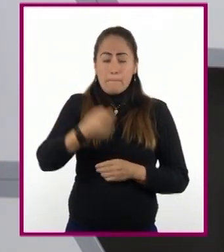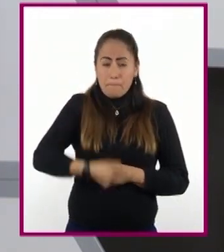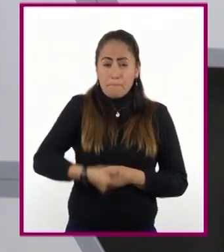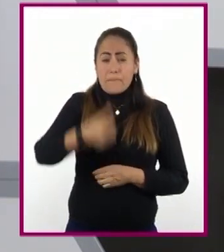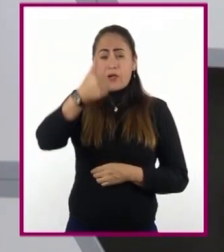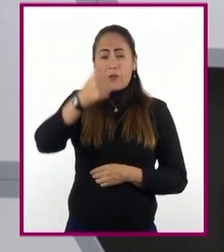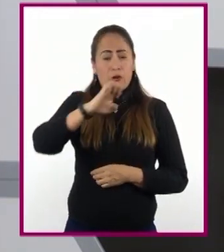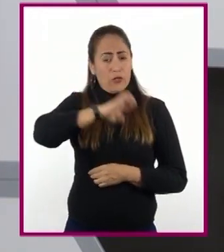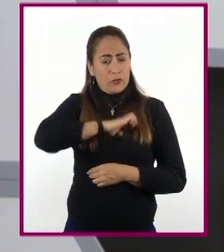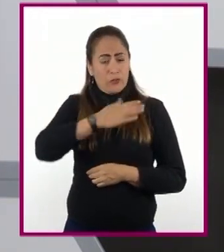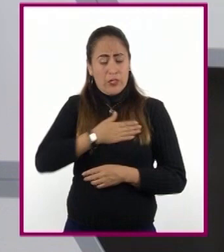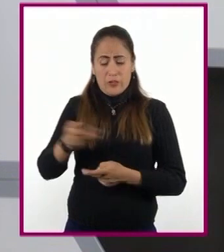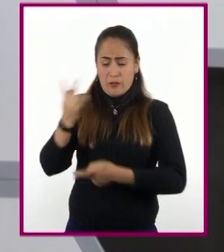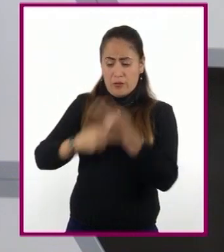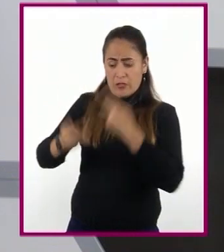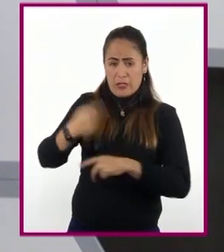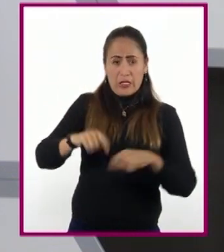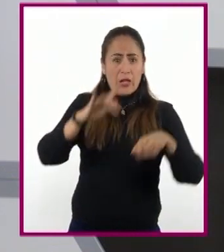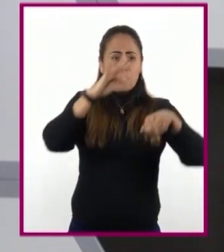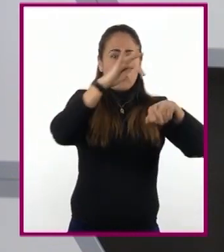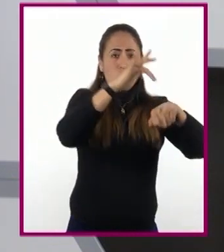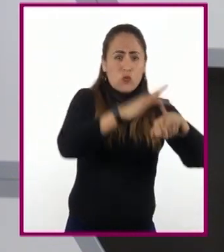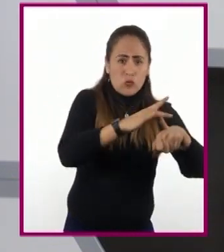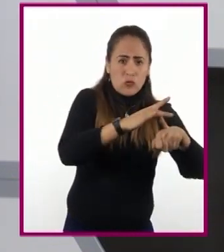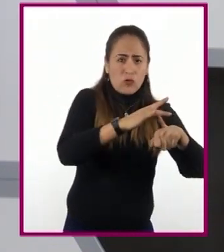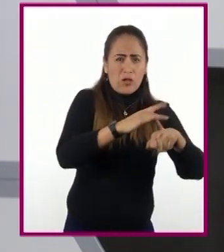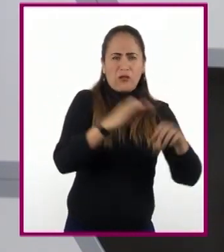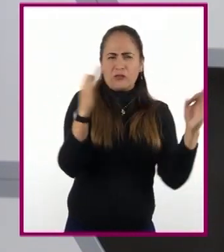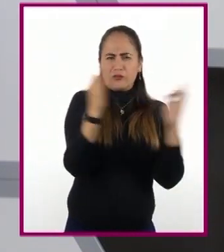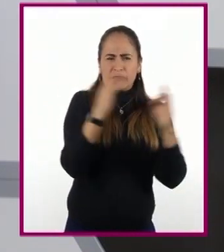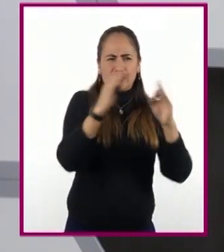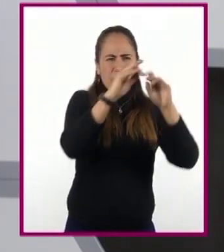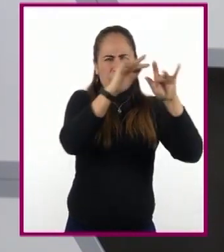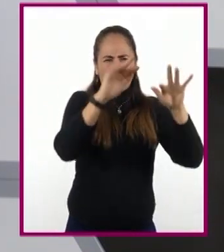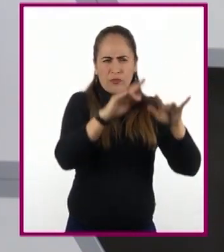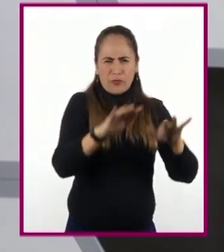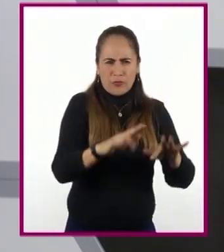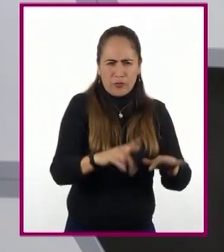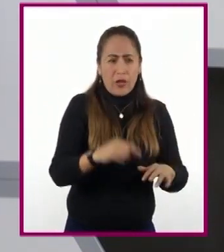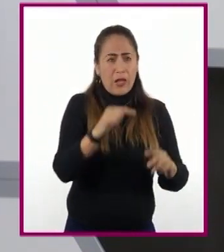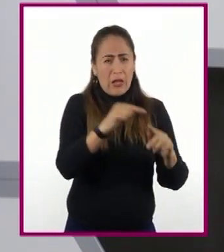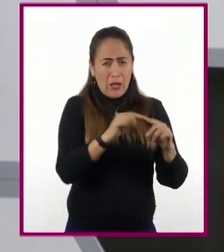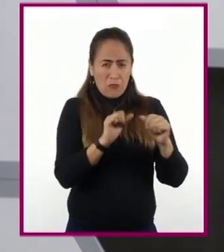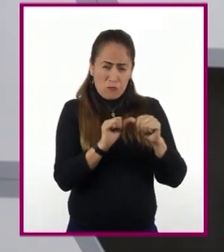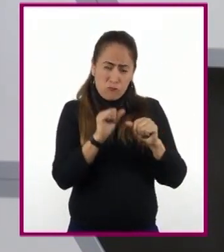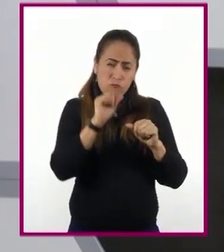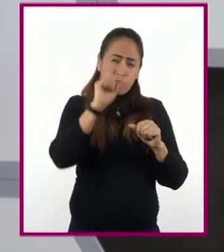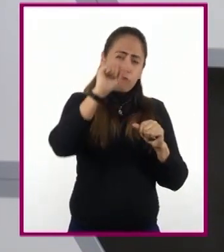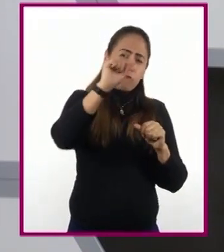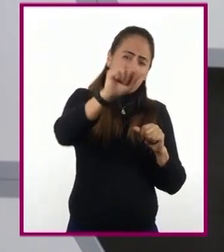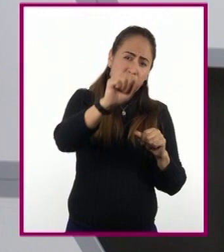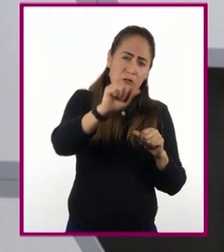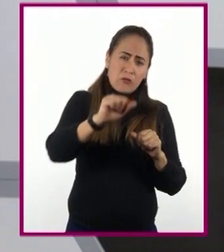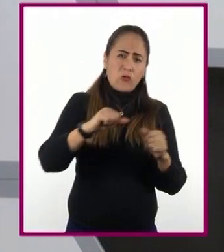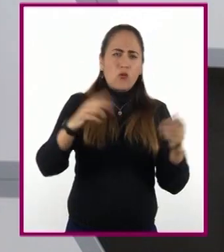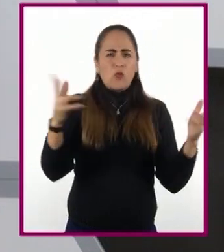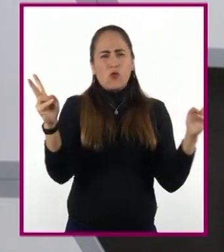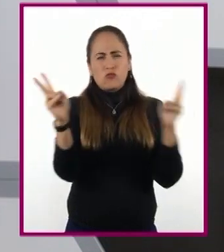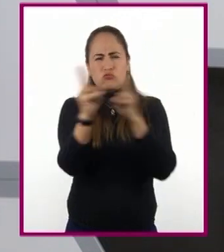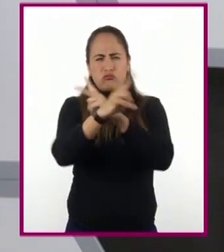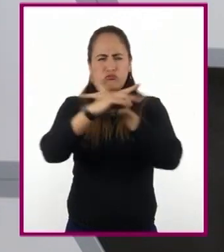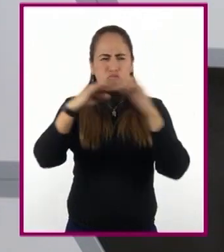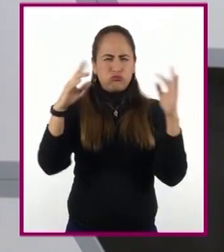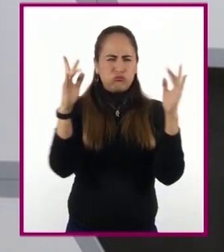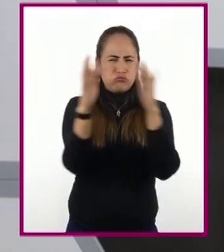que pisó la nieve de la cumbre. Aquel día estuvo tan alto que a través de los torbellinos de